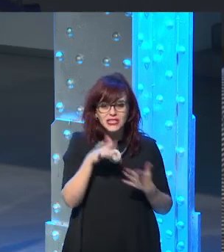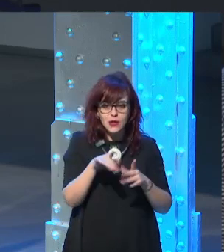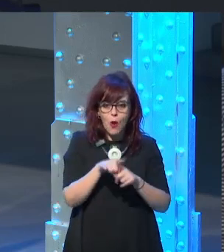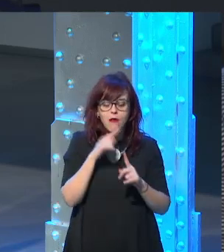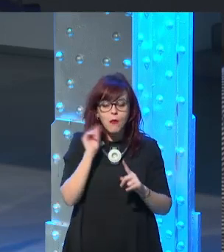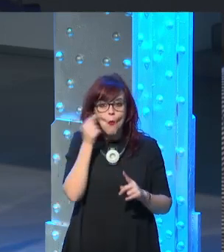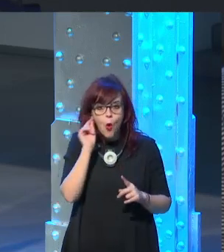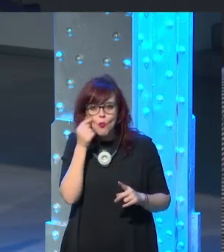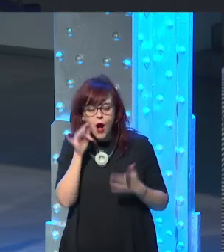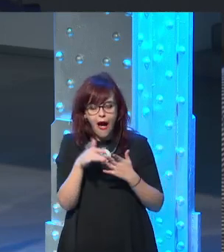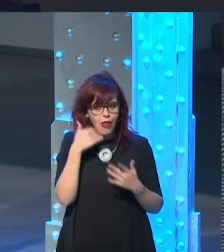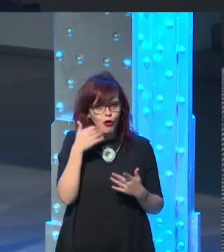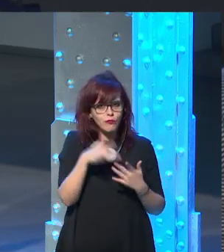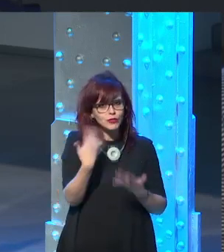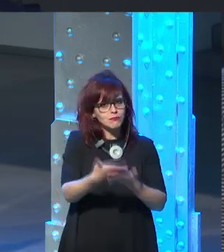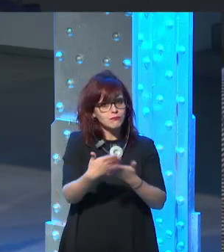estos hallazgos también sexy.